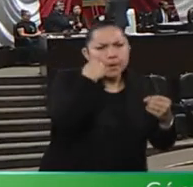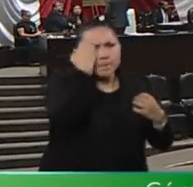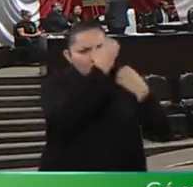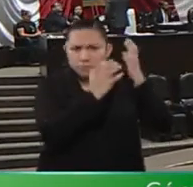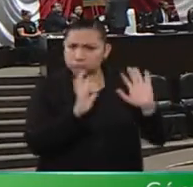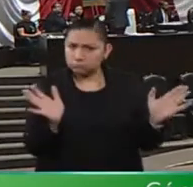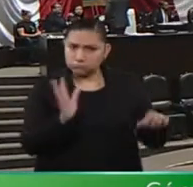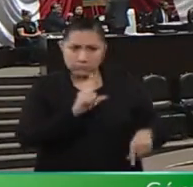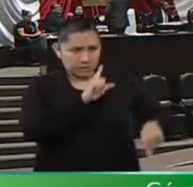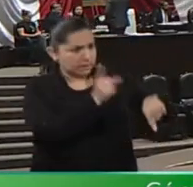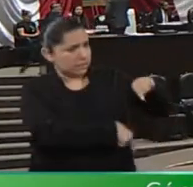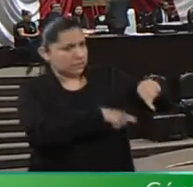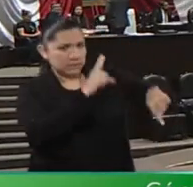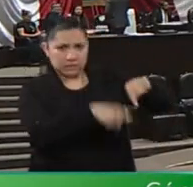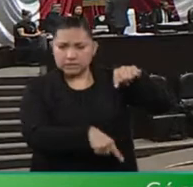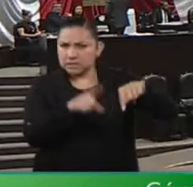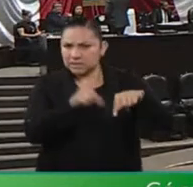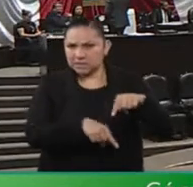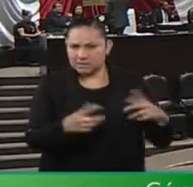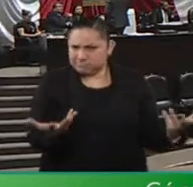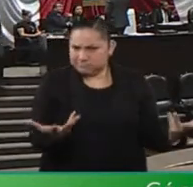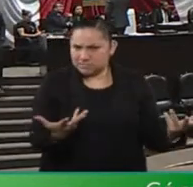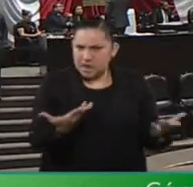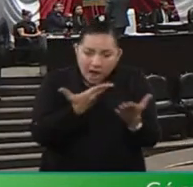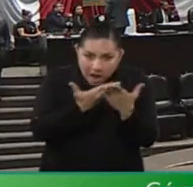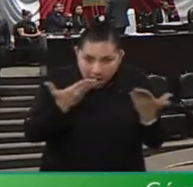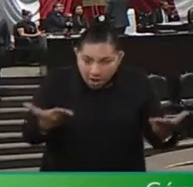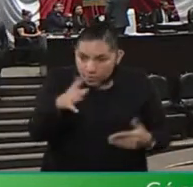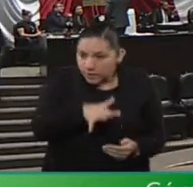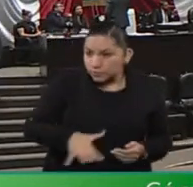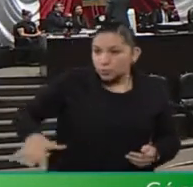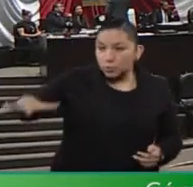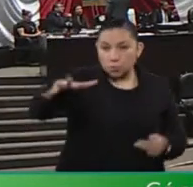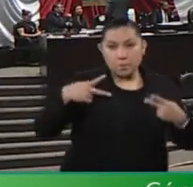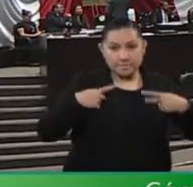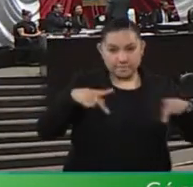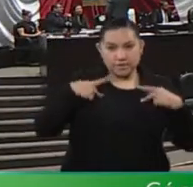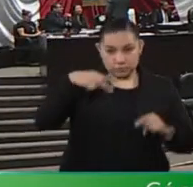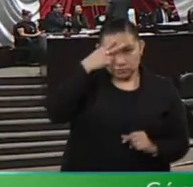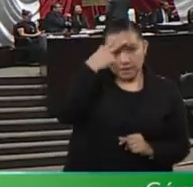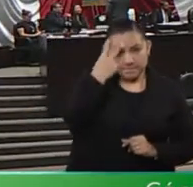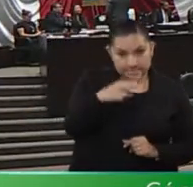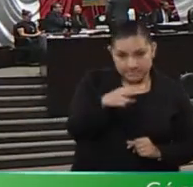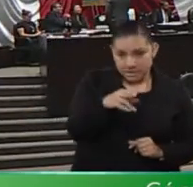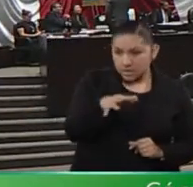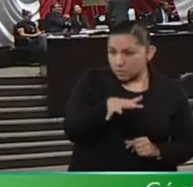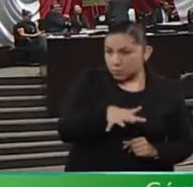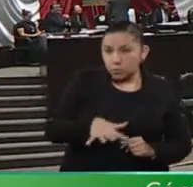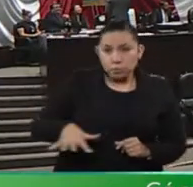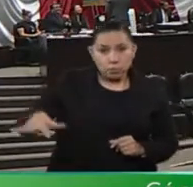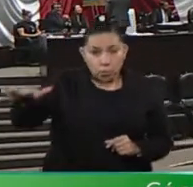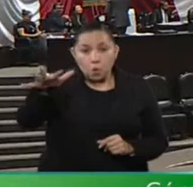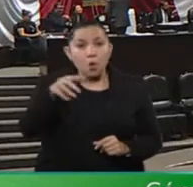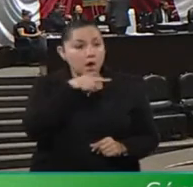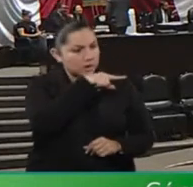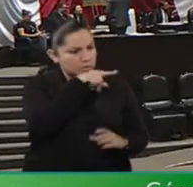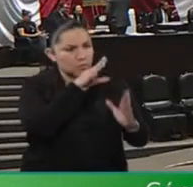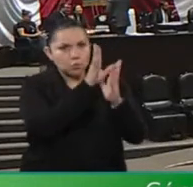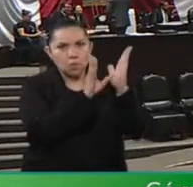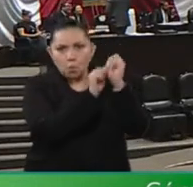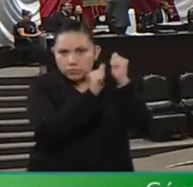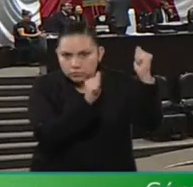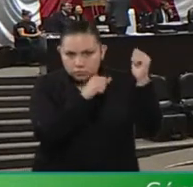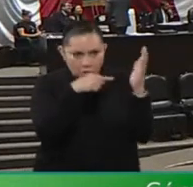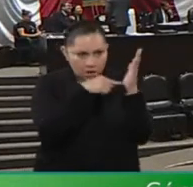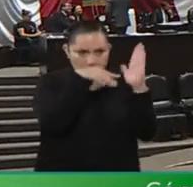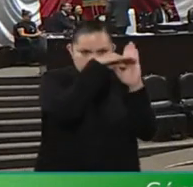la vida pública de nuestro país está a grandes rasgos derivada por lo establecido en nuestra Constitución.